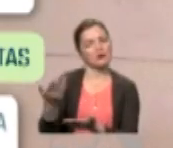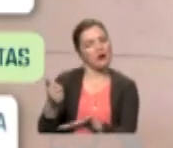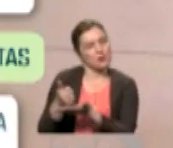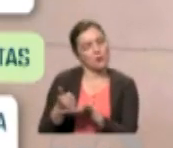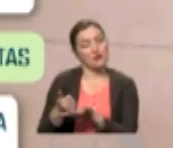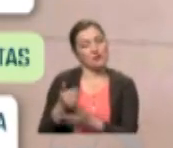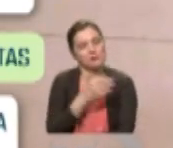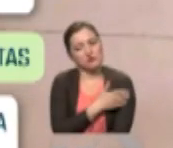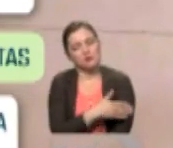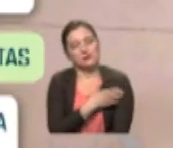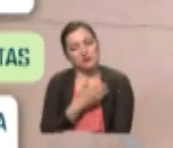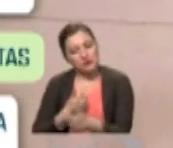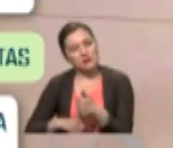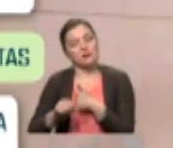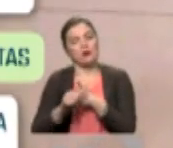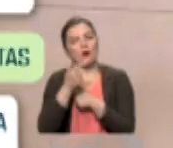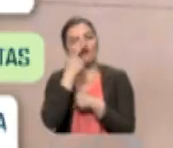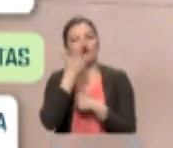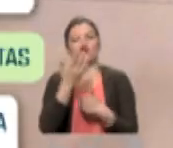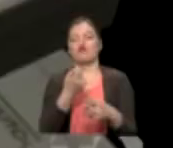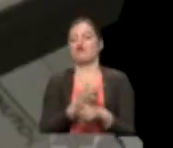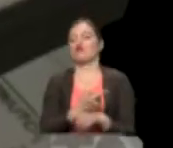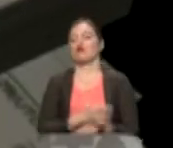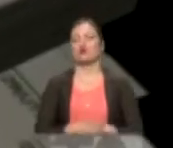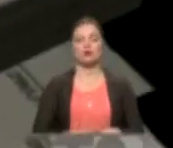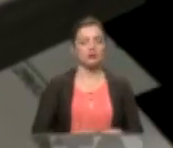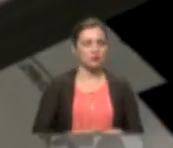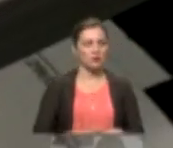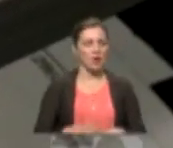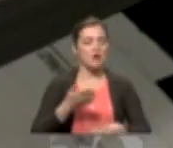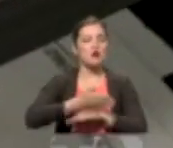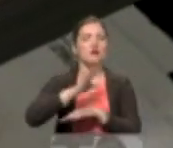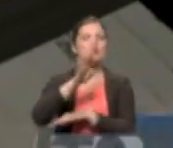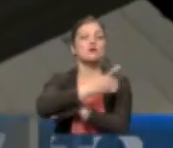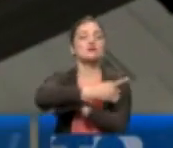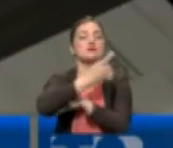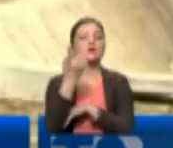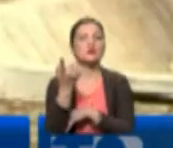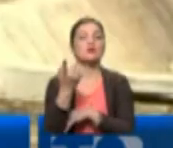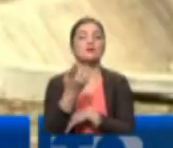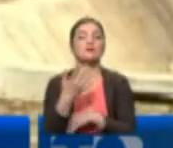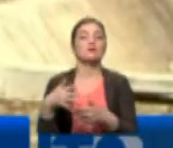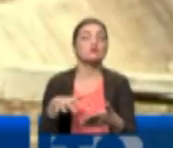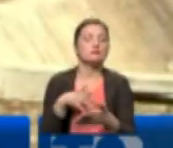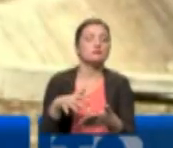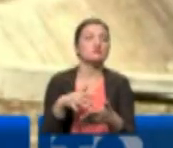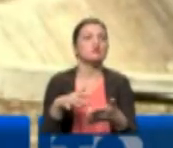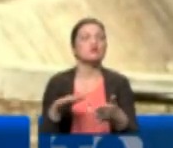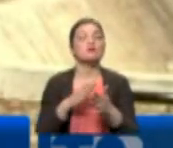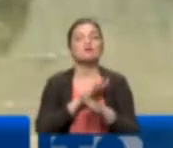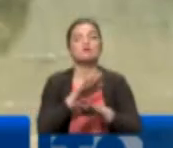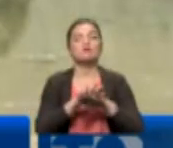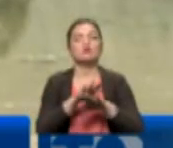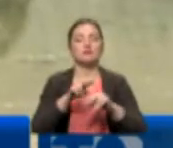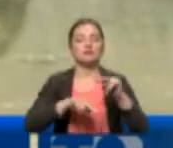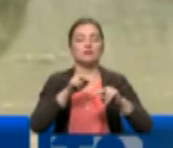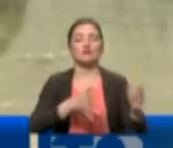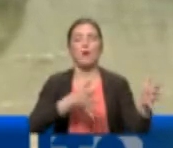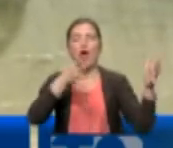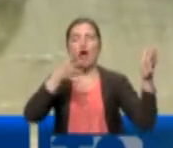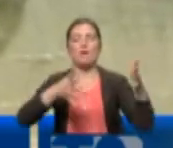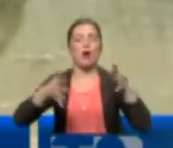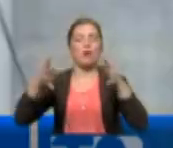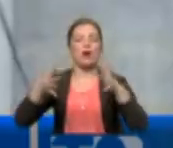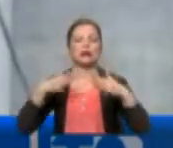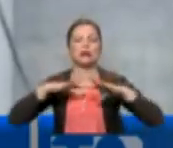Ha demostrado demasiado interés en el caso. Cuatro días después, su inquietud se centra en los cuestionamientos a obras emblemáticas que